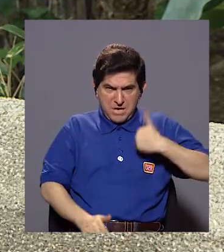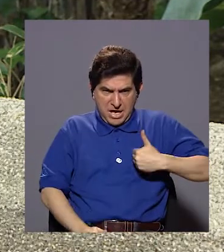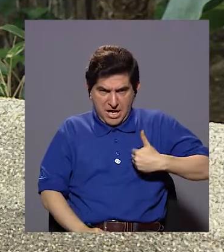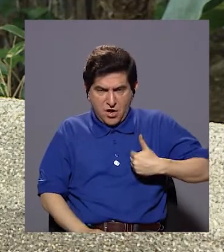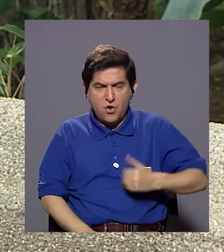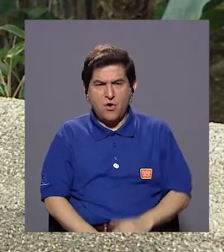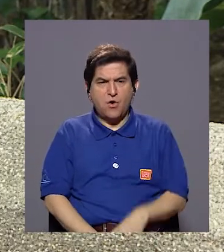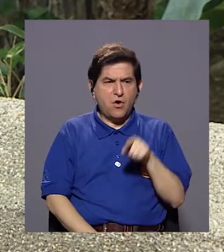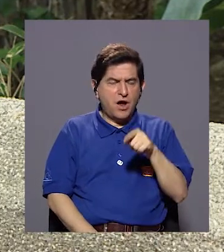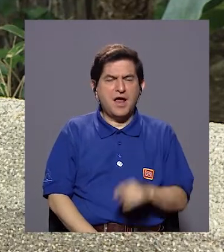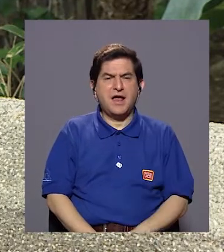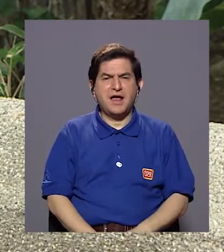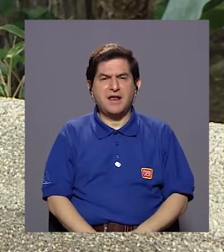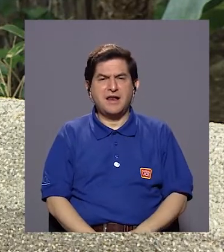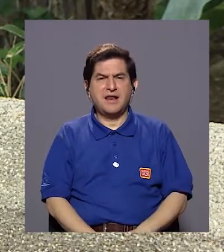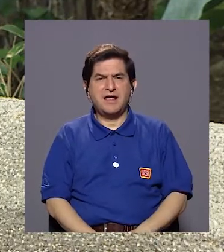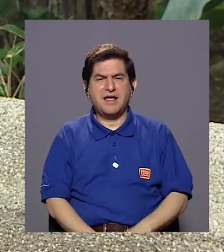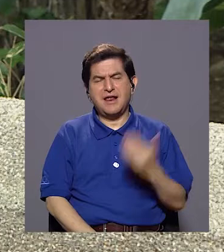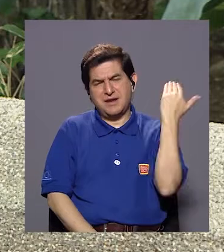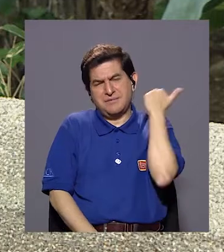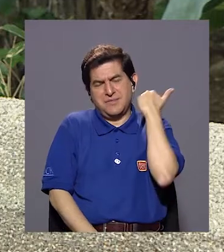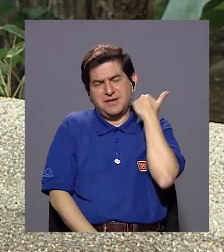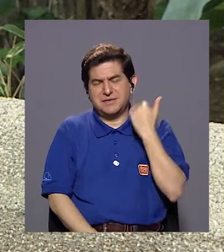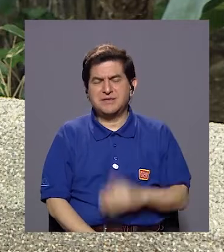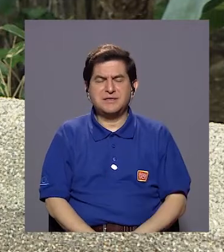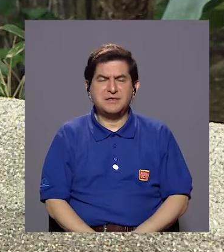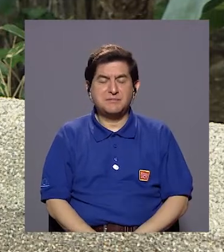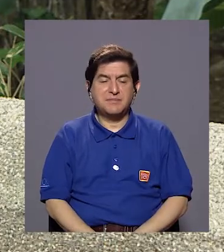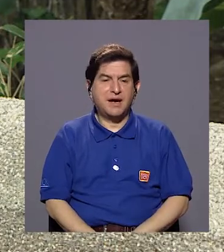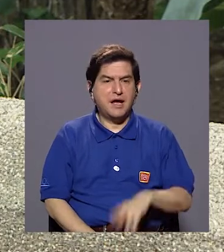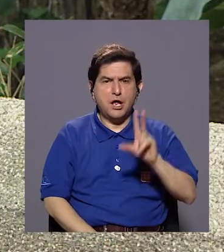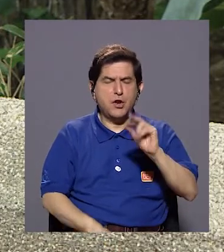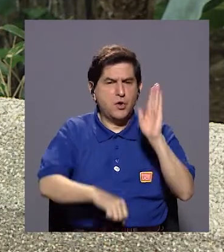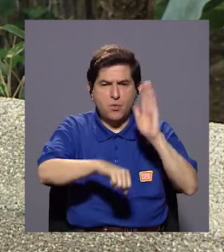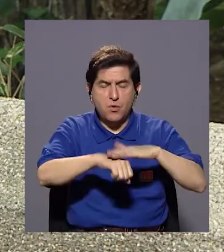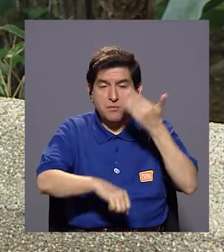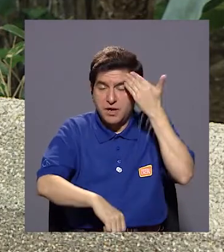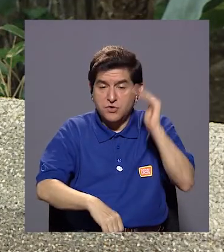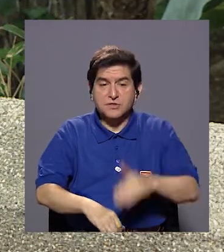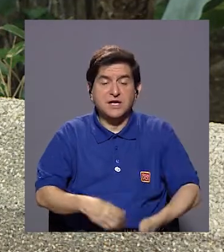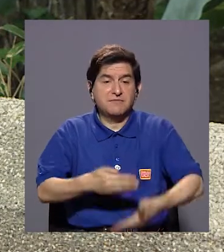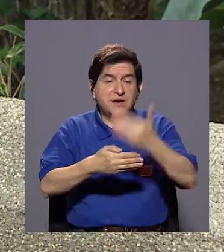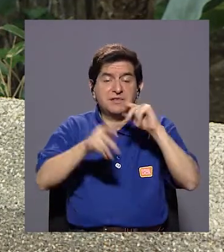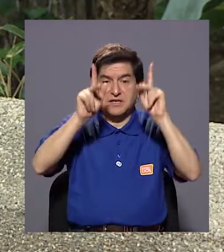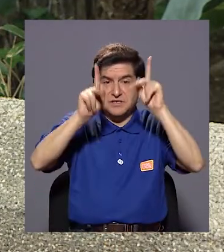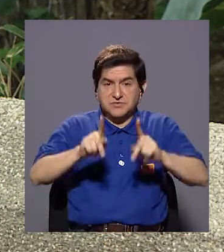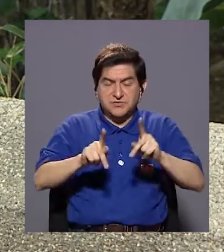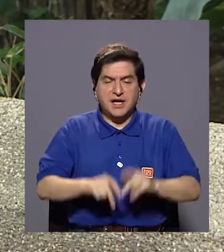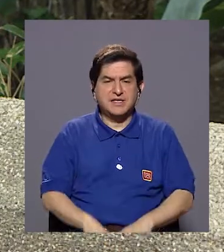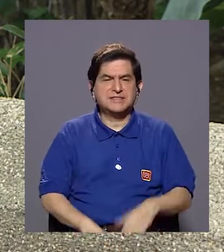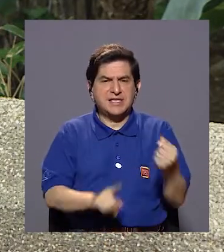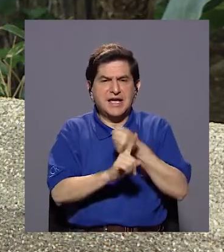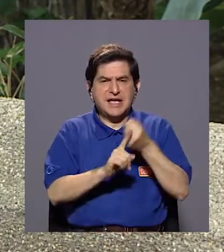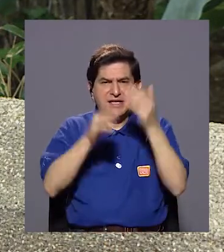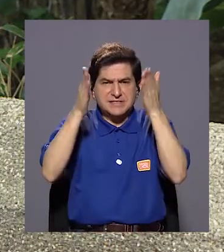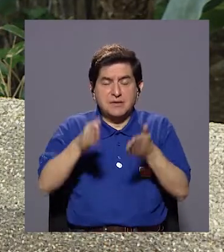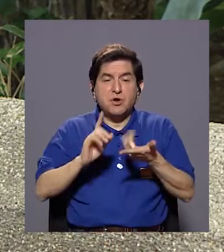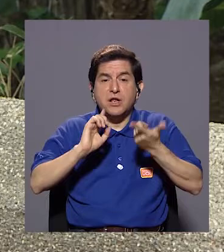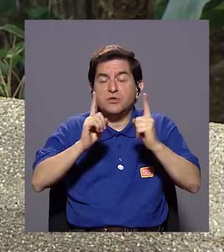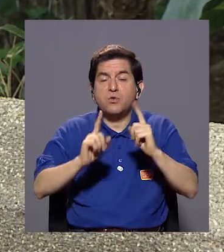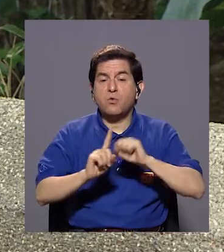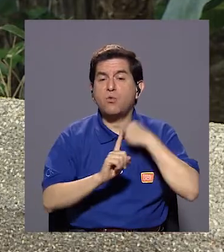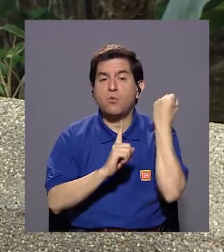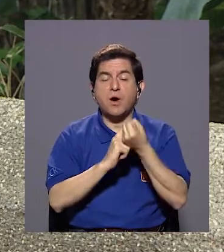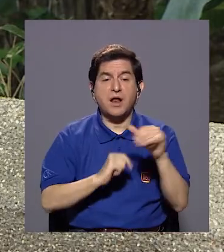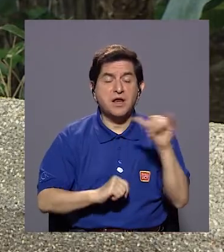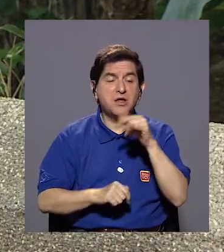que está siendo violentado, no culpabilizar, porque no sabemos cuál es la historia que hay detrás de esa otra persona que es la que está siendo violentada, porque probablemente también está